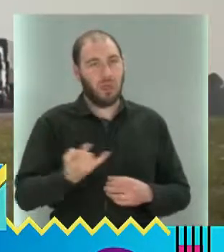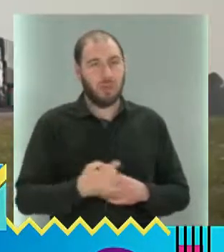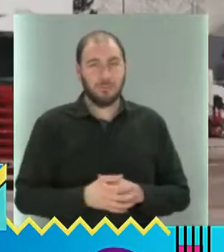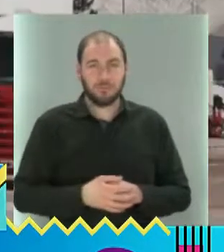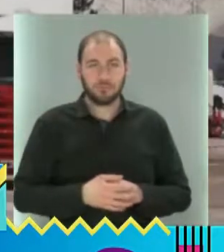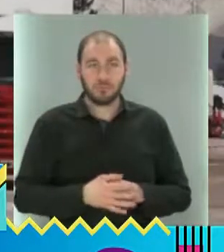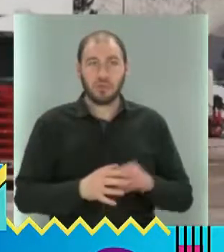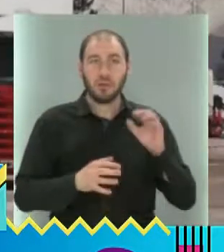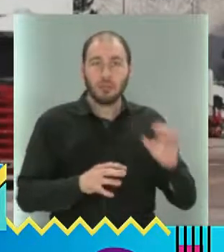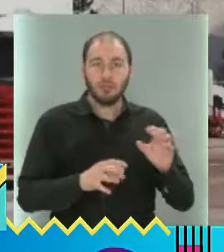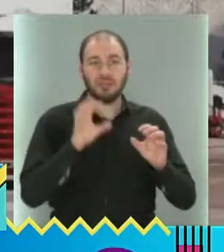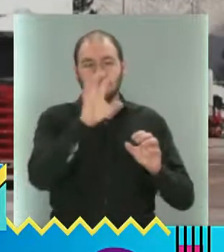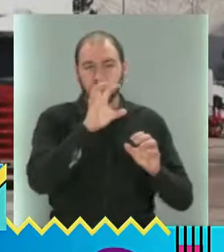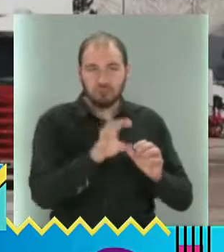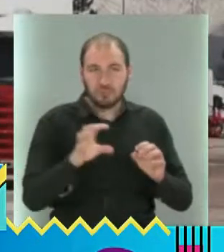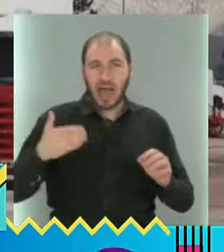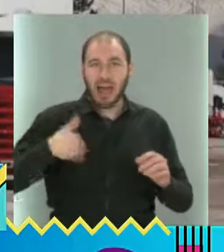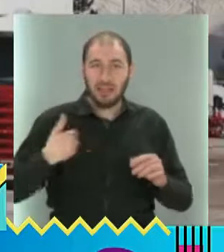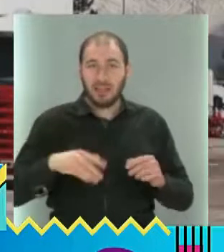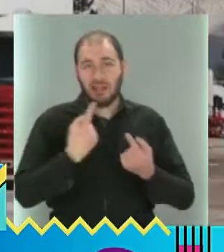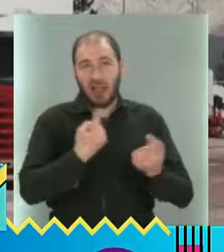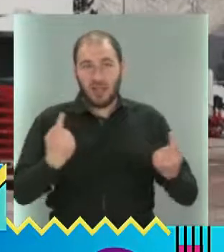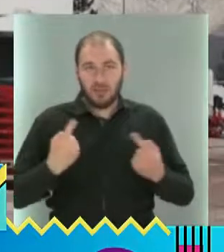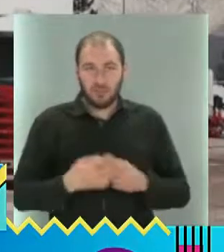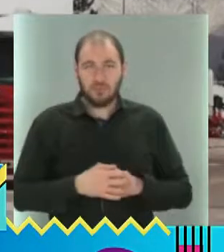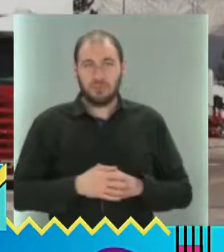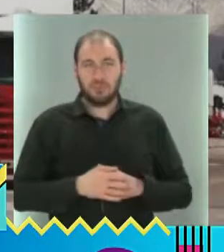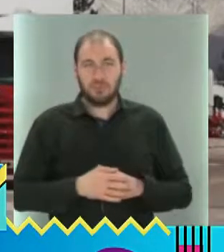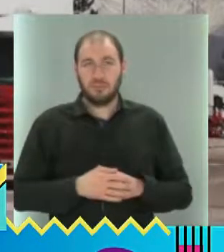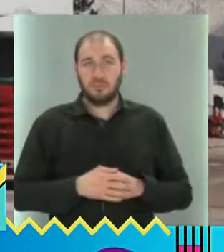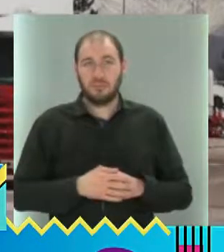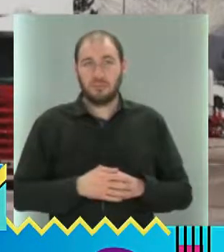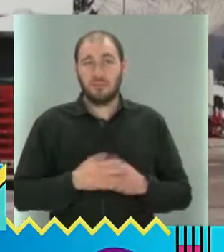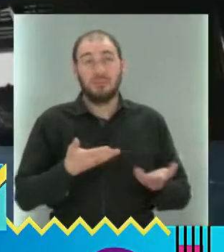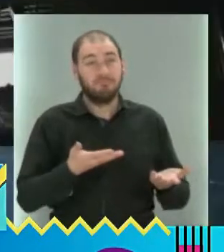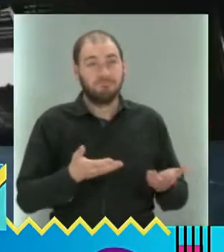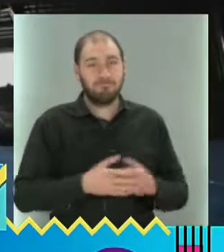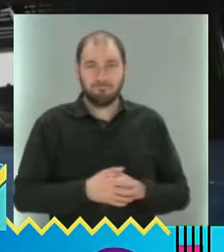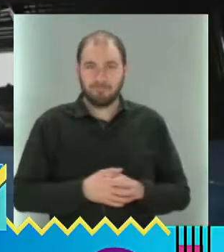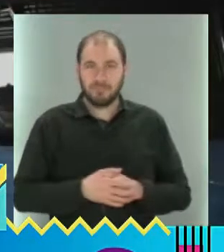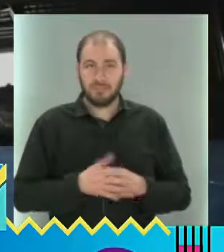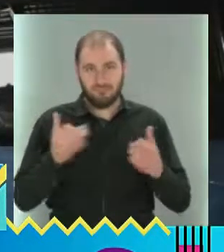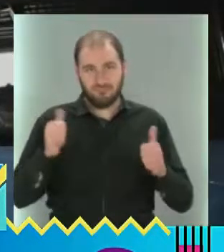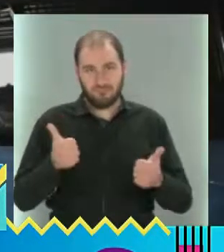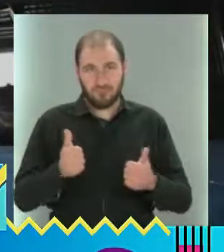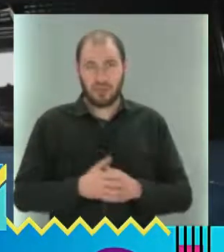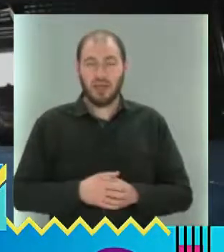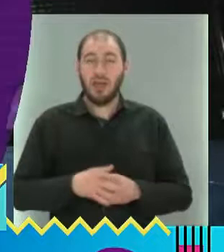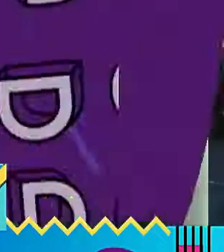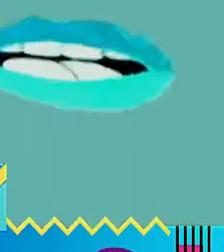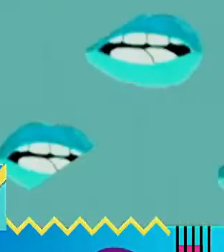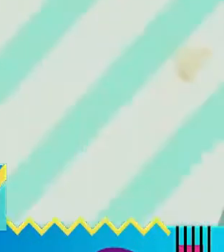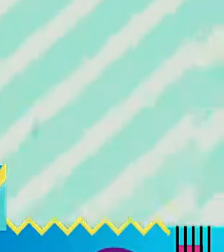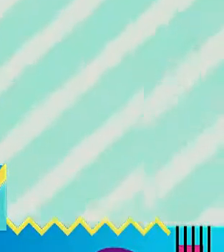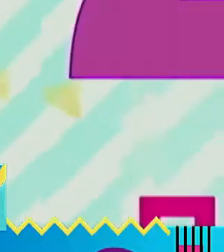Provincia por provincia de la Argentina hicimos eso. Bien. ¿Me entendés? Bueno. Entonces, Sí, perdón. No, está bien. Quería ir a ese